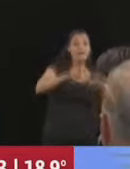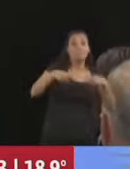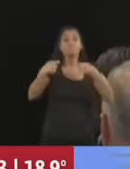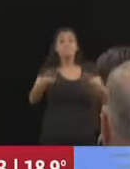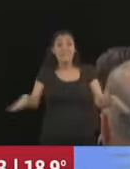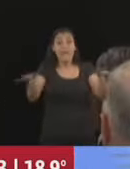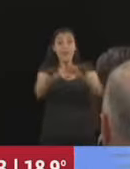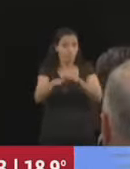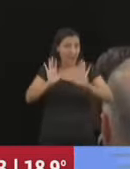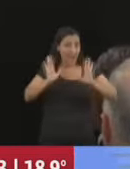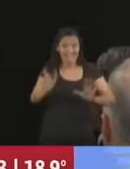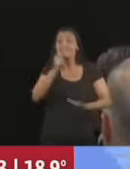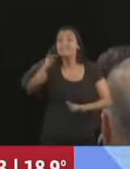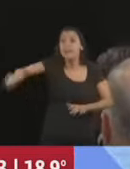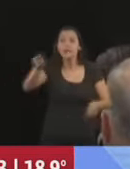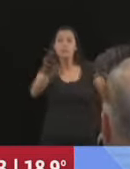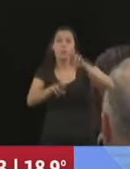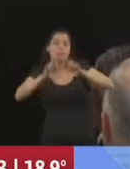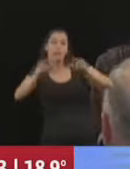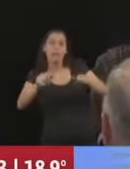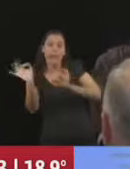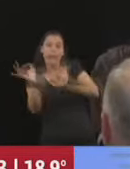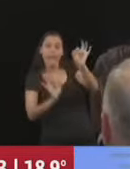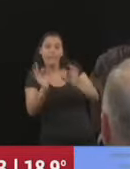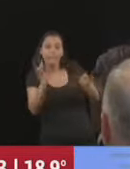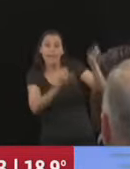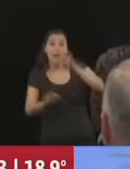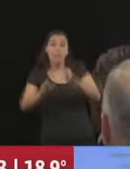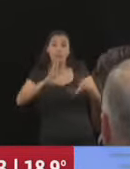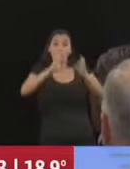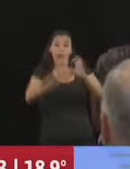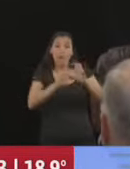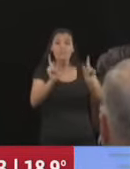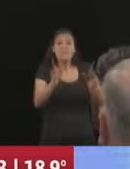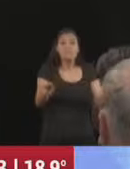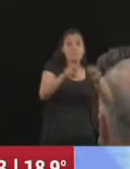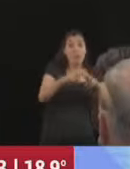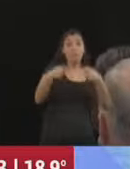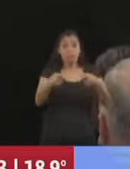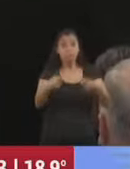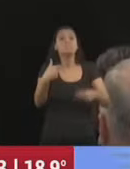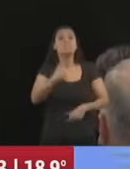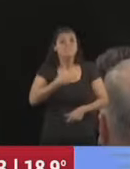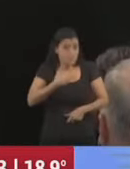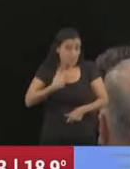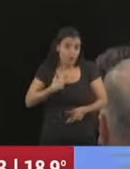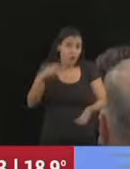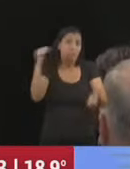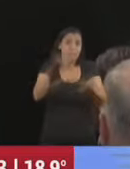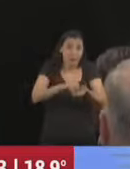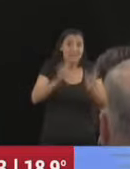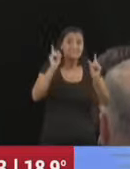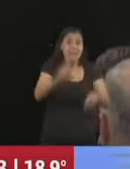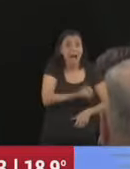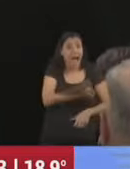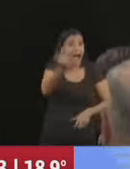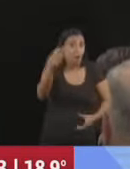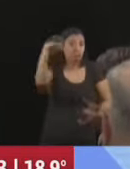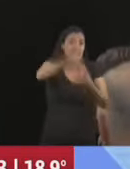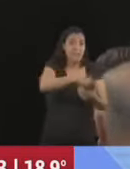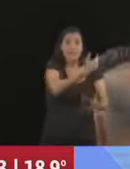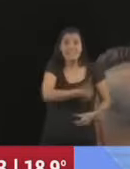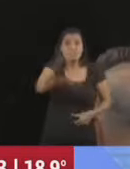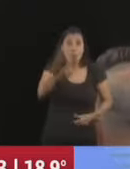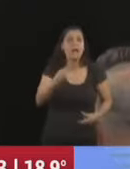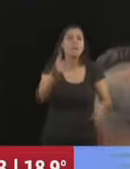y cómo genera trabajo y cómo genera puestos en definitiva y cómo genera crecimiento económico, ¿no?, en una